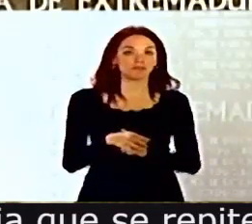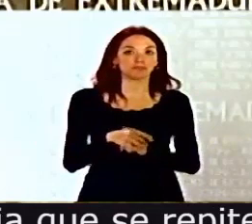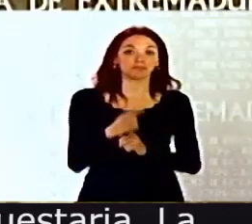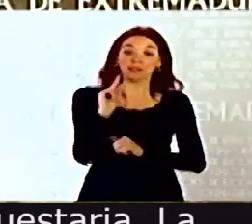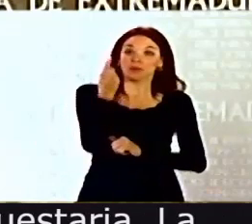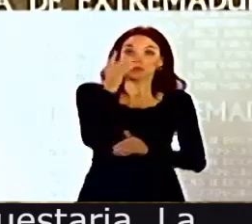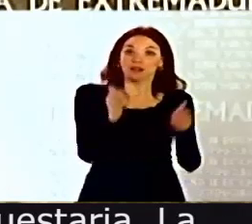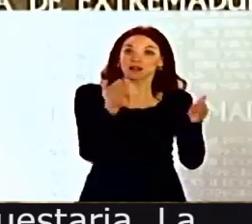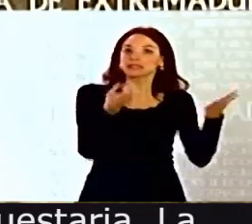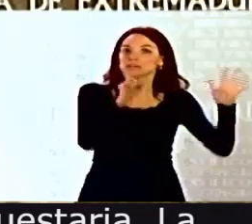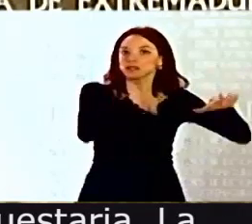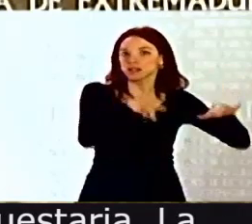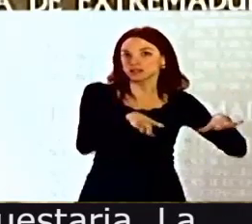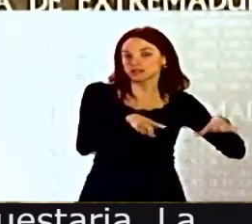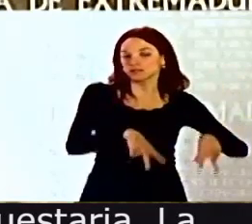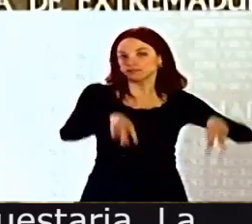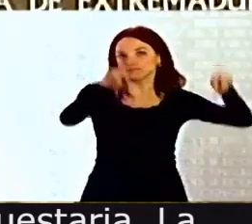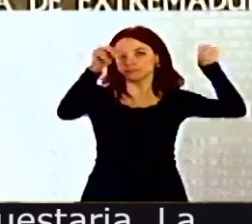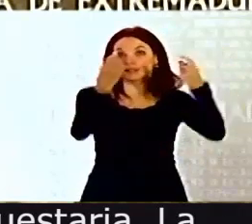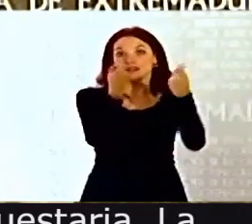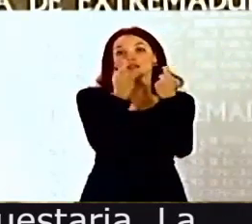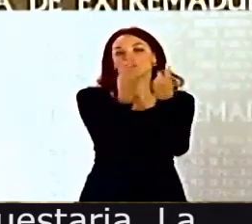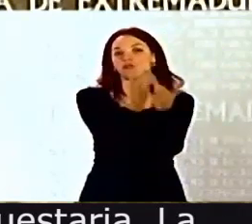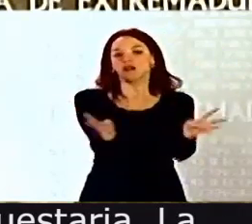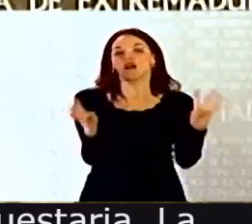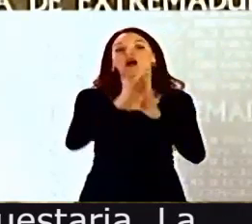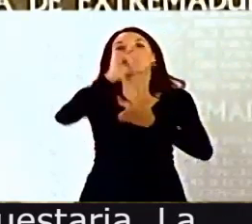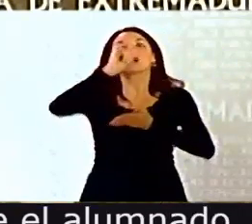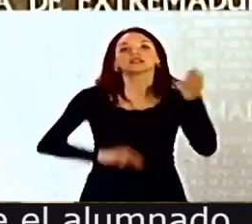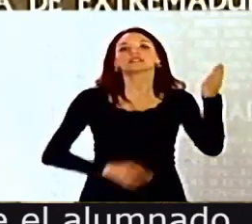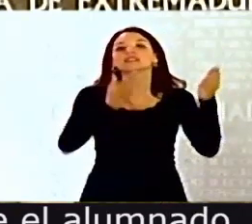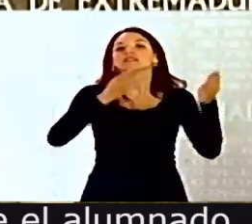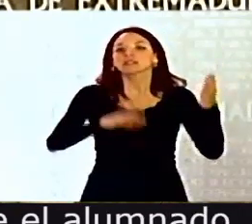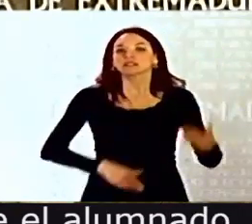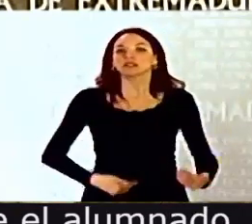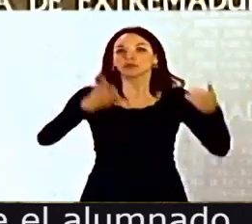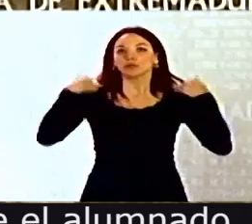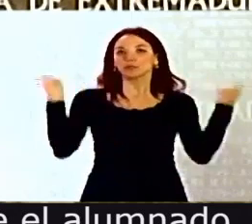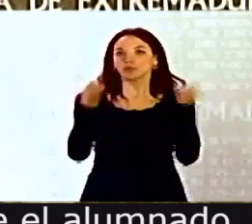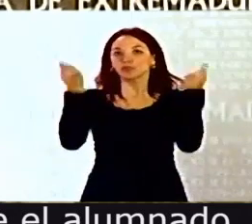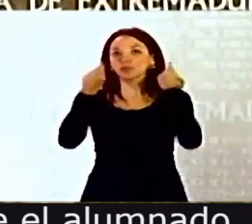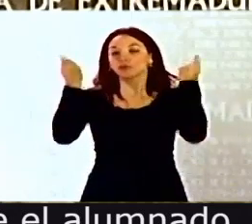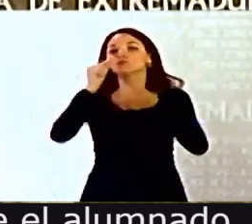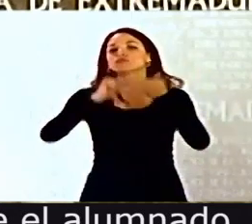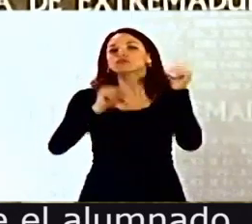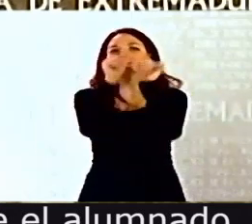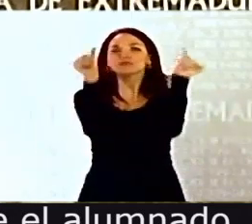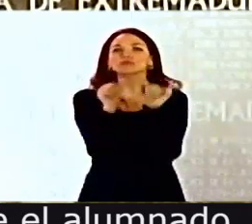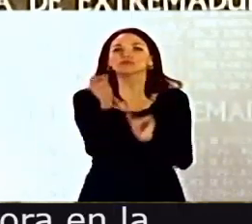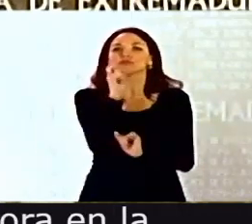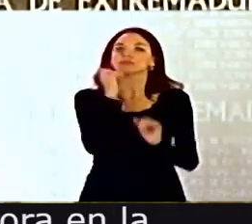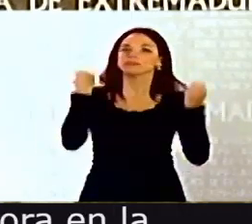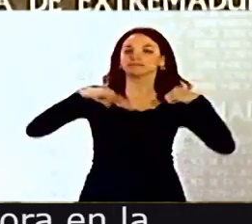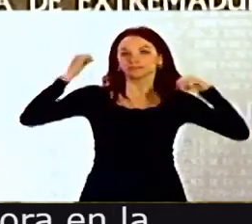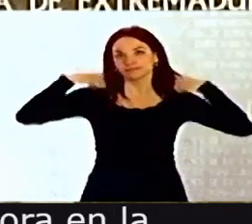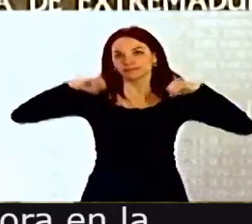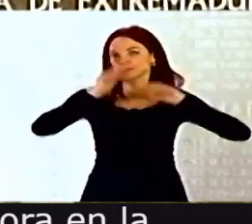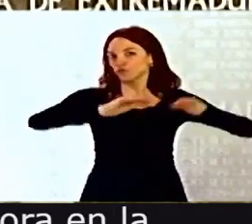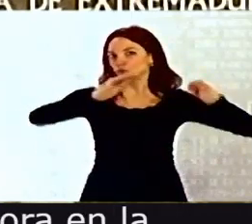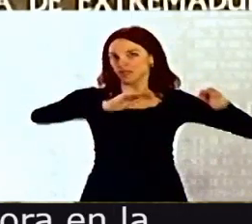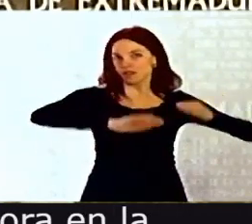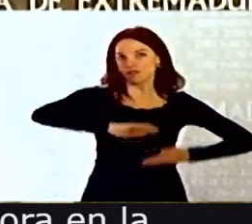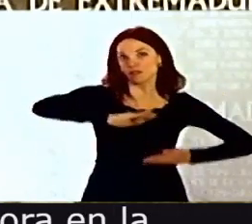6 meses, en la que el alumnado trabajador está contratado por una entidad promotora en la modalidad de contratos de formación, y en la segunda es una